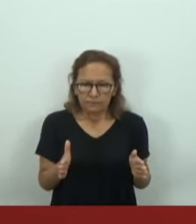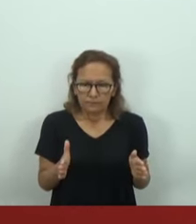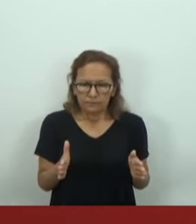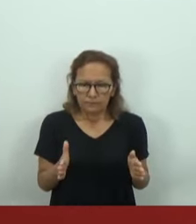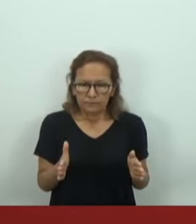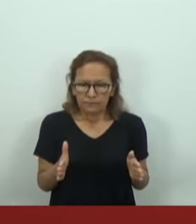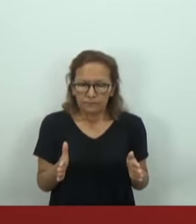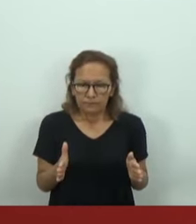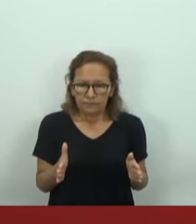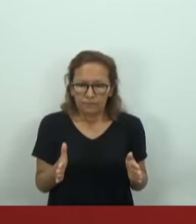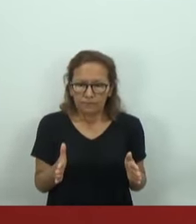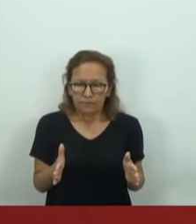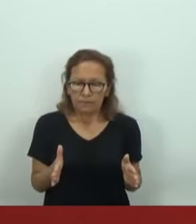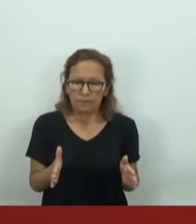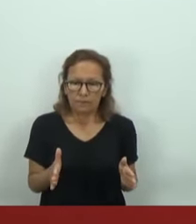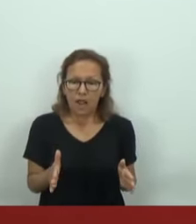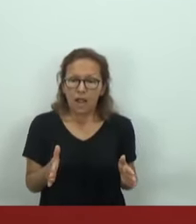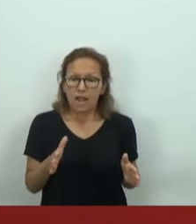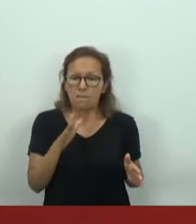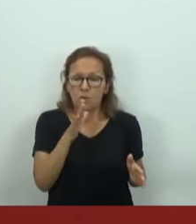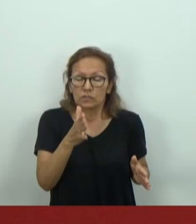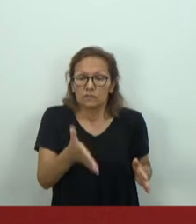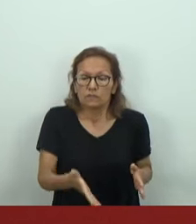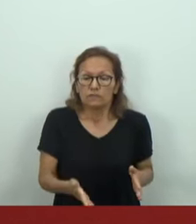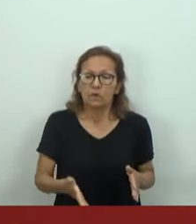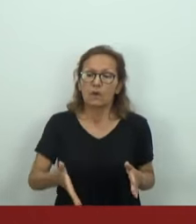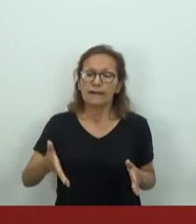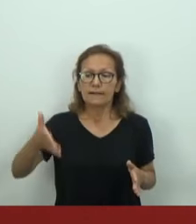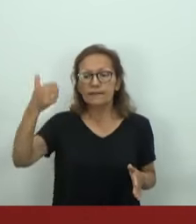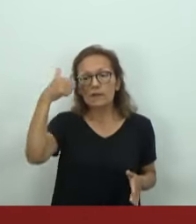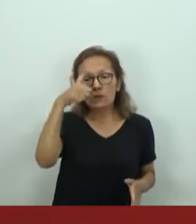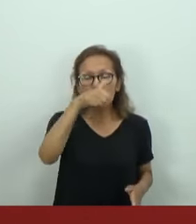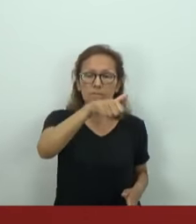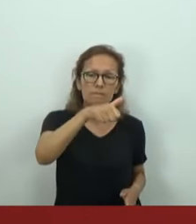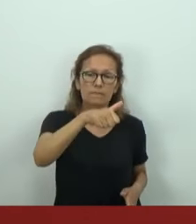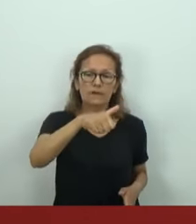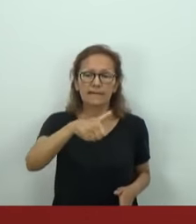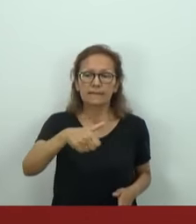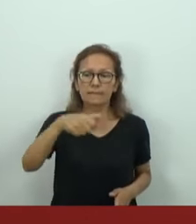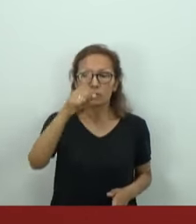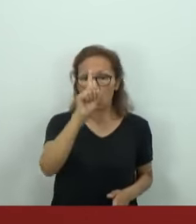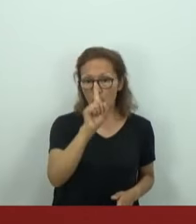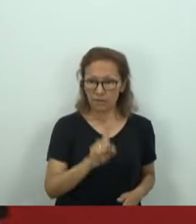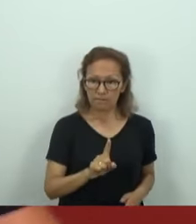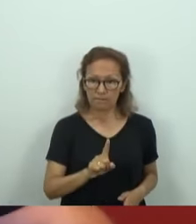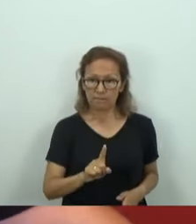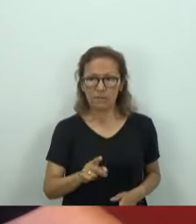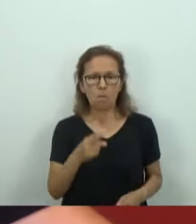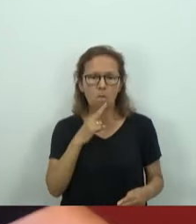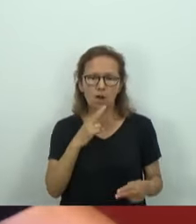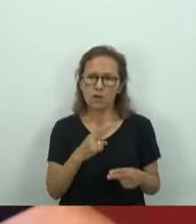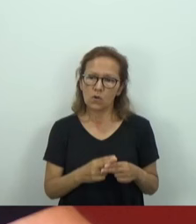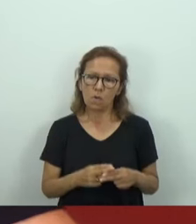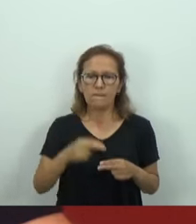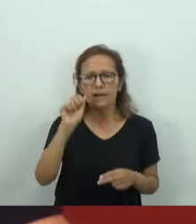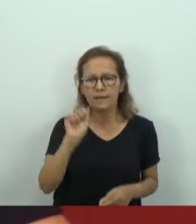porque a Jesucristo le llaman el segundo hombre, el segundo Adán. El primer Adán es muy fácil de reconocer en